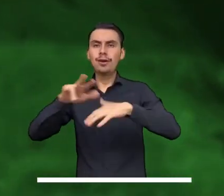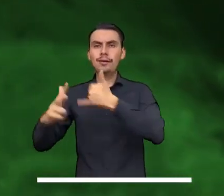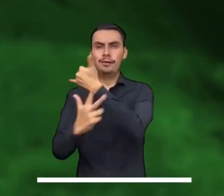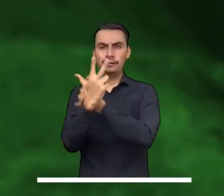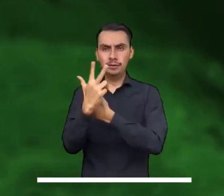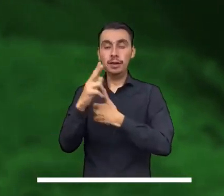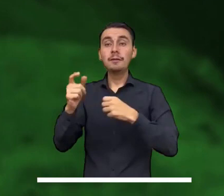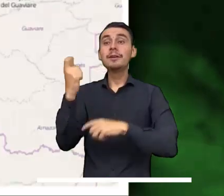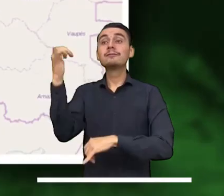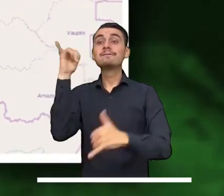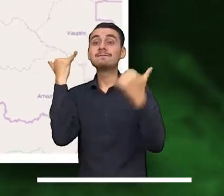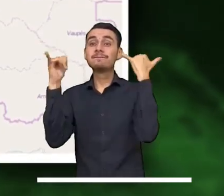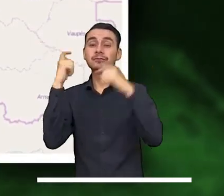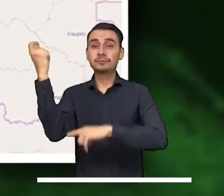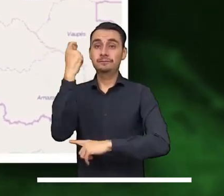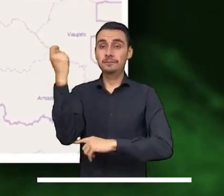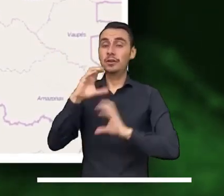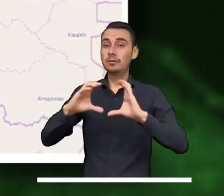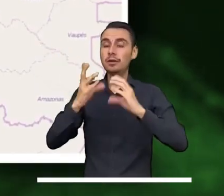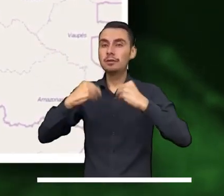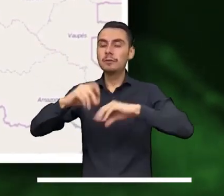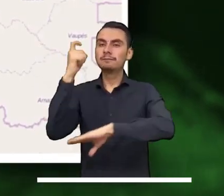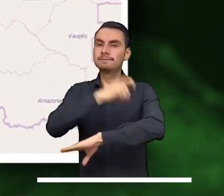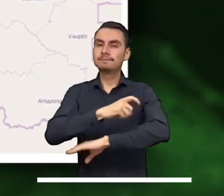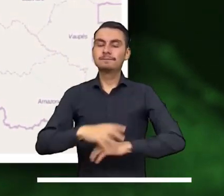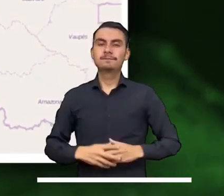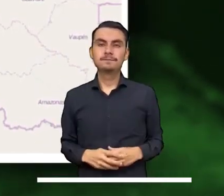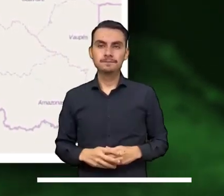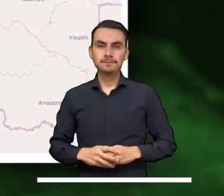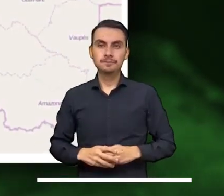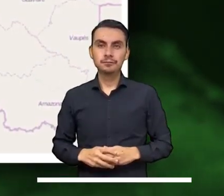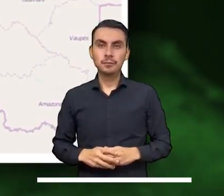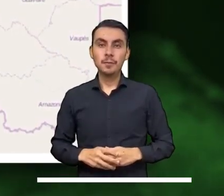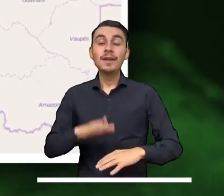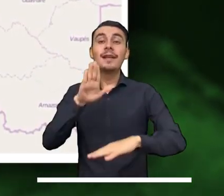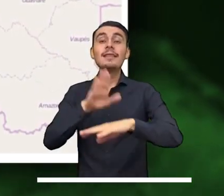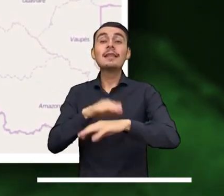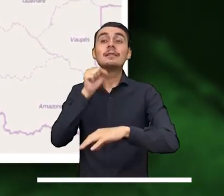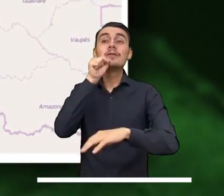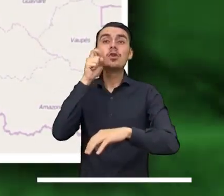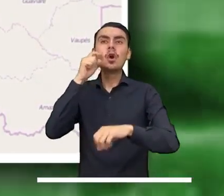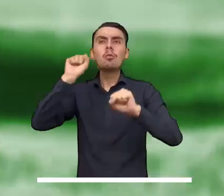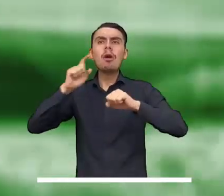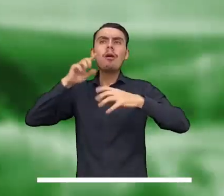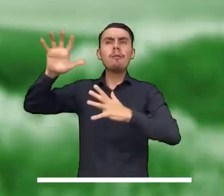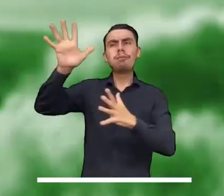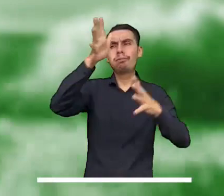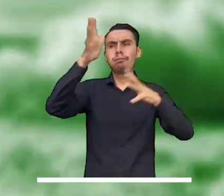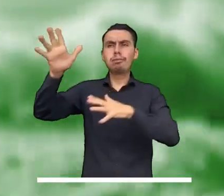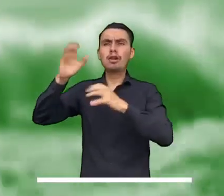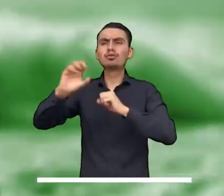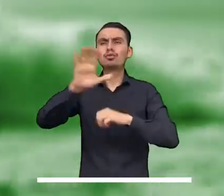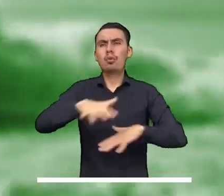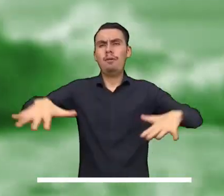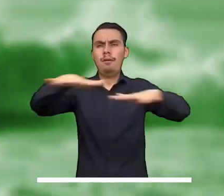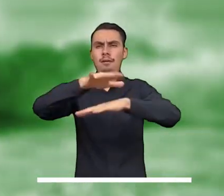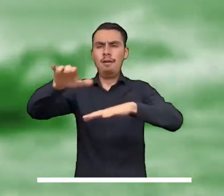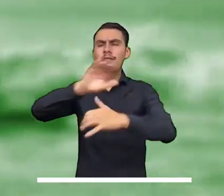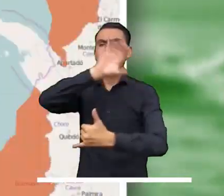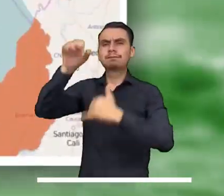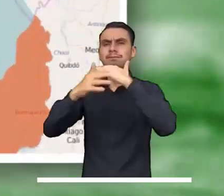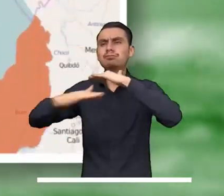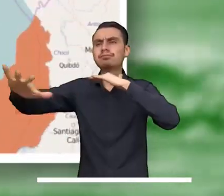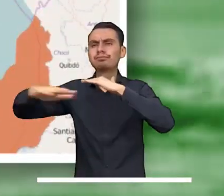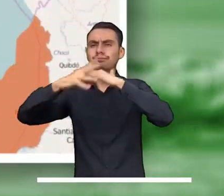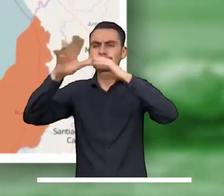el Pacífico, la región andina, Casanare, Meta, Caquetá y Putumayo. Alerta naranja por tiempo lluvioso en